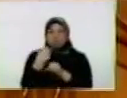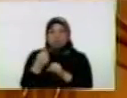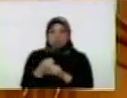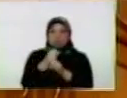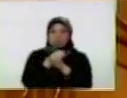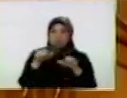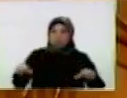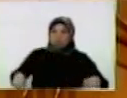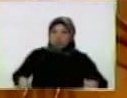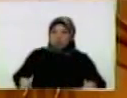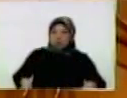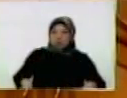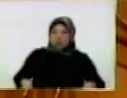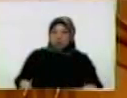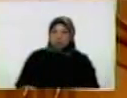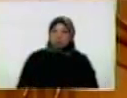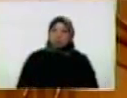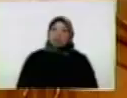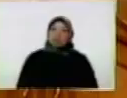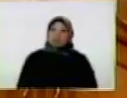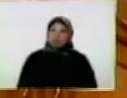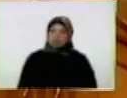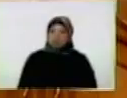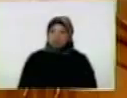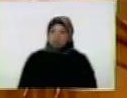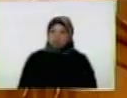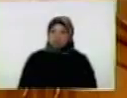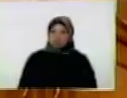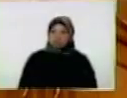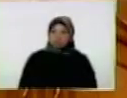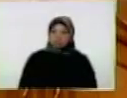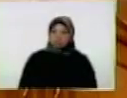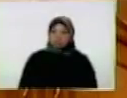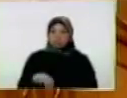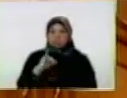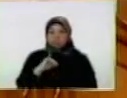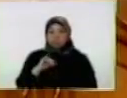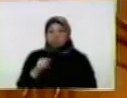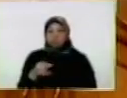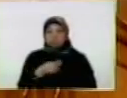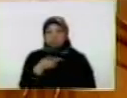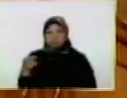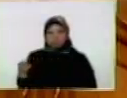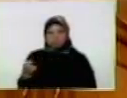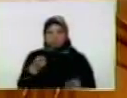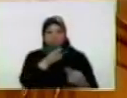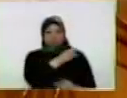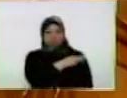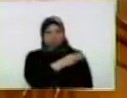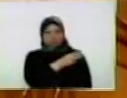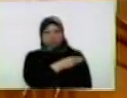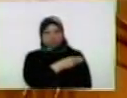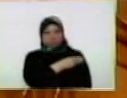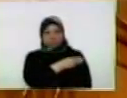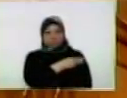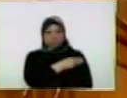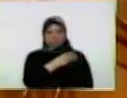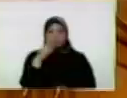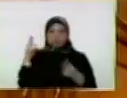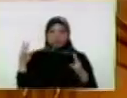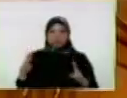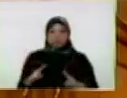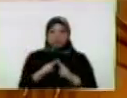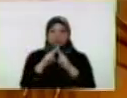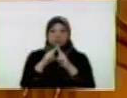Honor Presidencial. Seguro ustedes lo leyeron, un oficial que fue encontrado